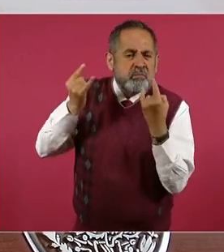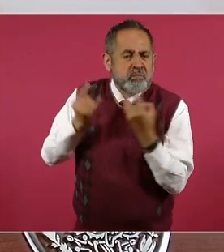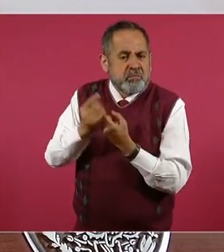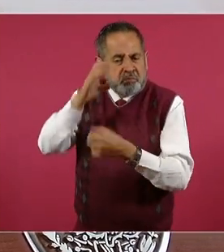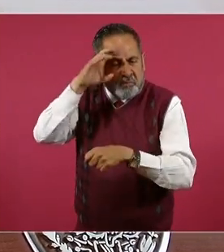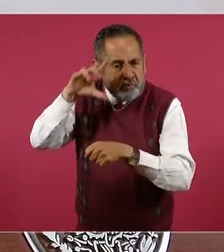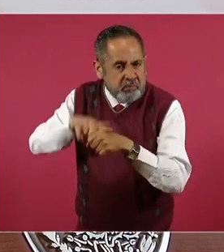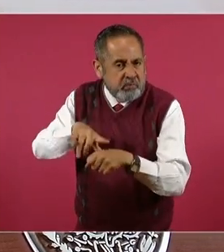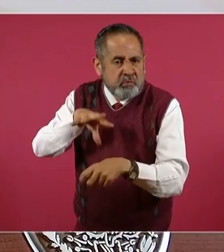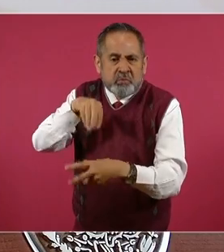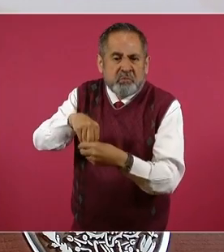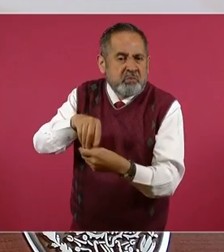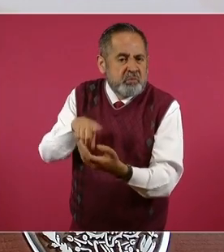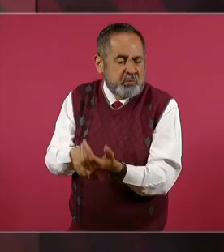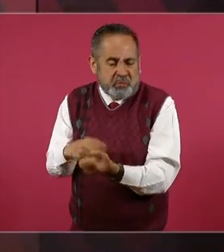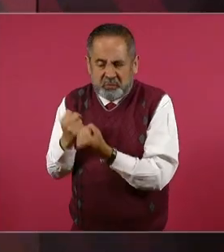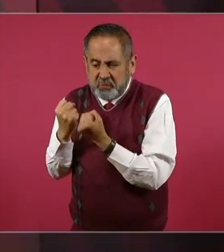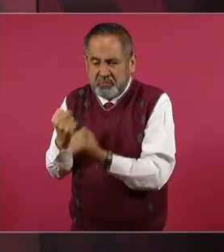cultural